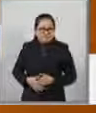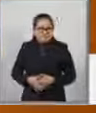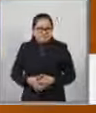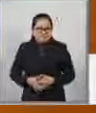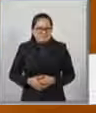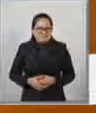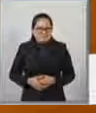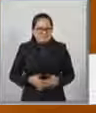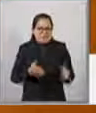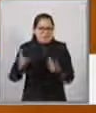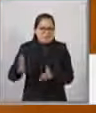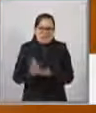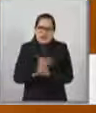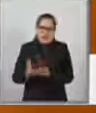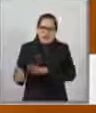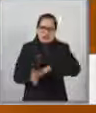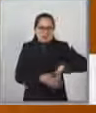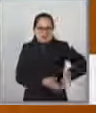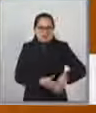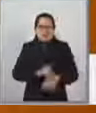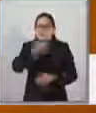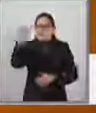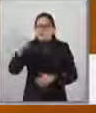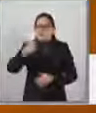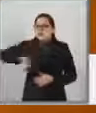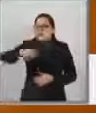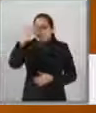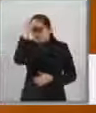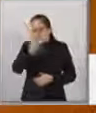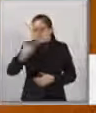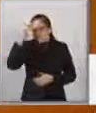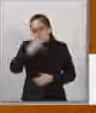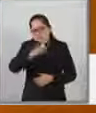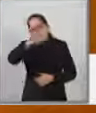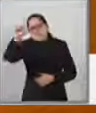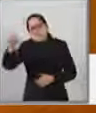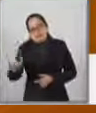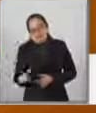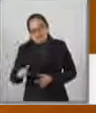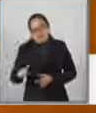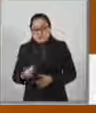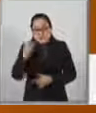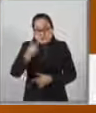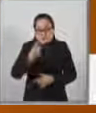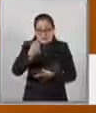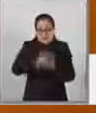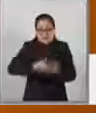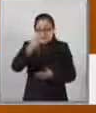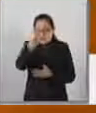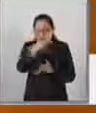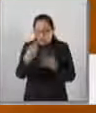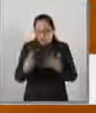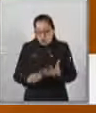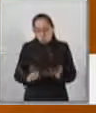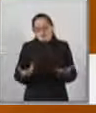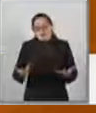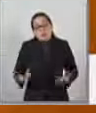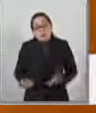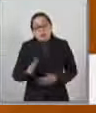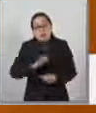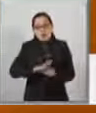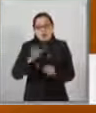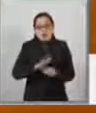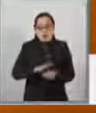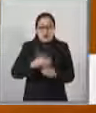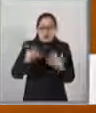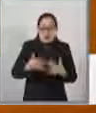un segundo momento. Eso ya se evaluará, esto ya se revisará. Esos nombres ya estarán bajo el